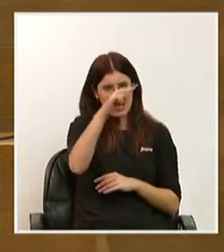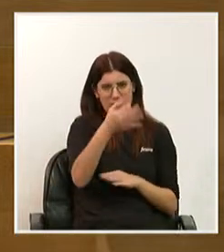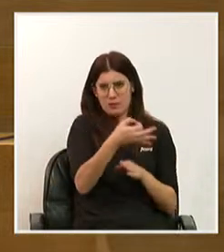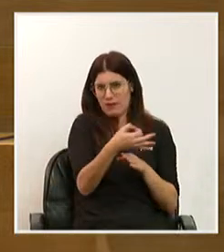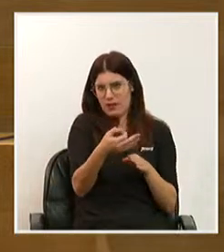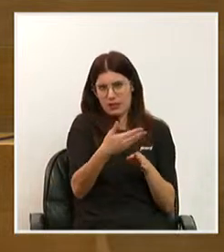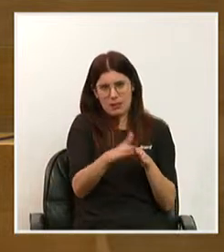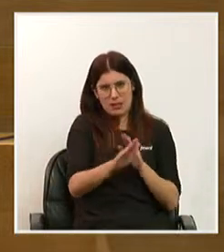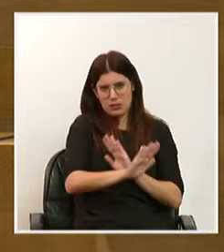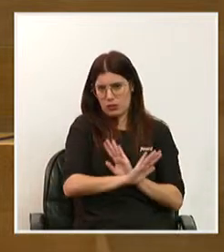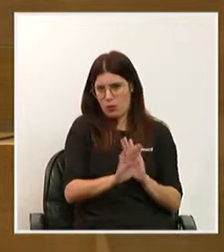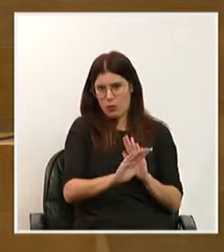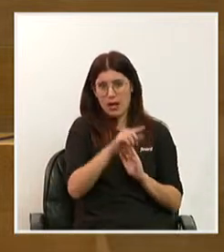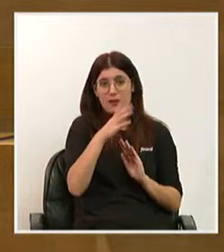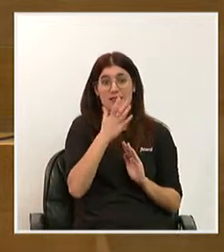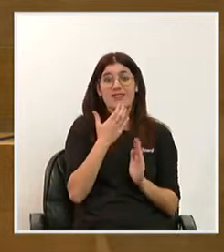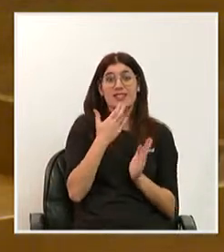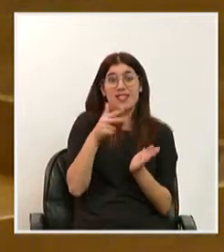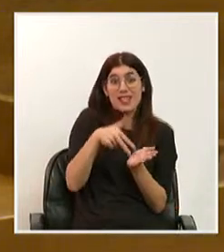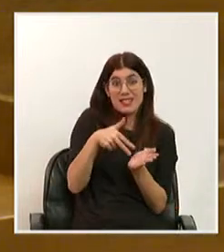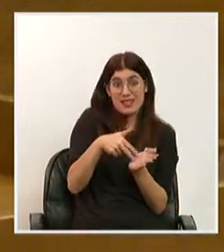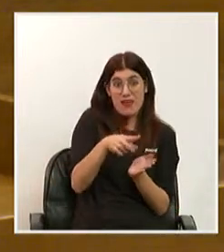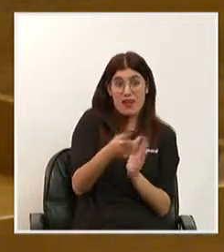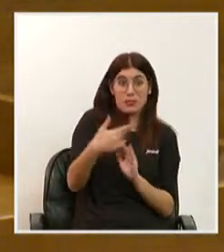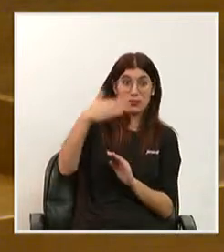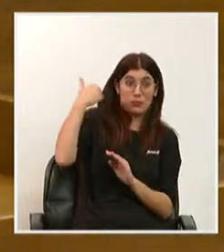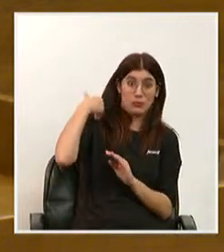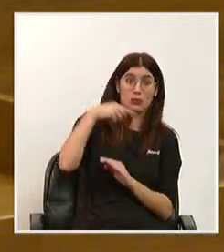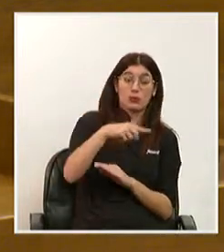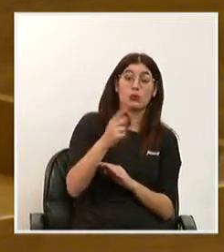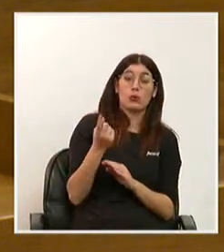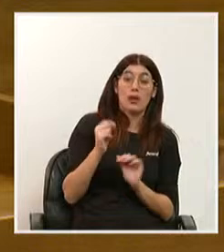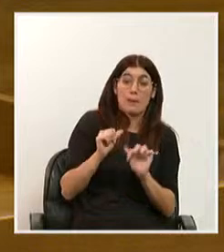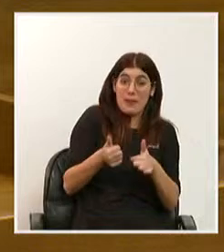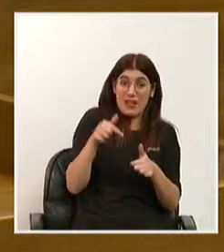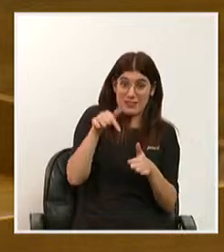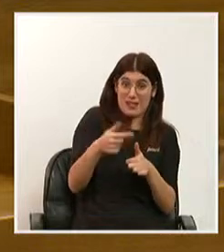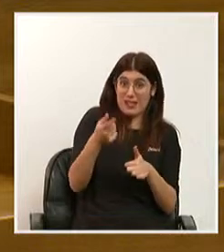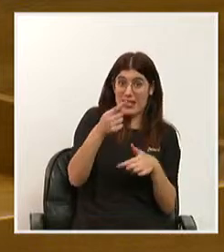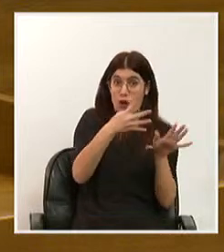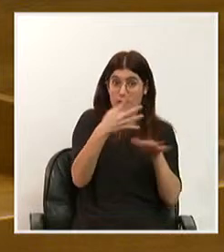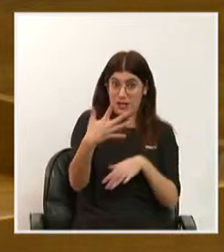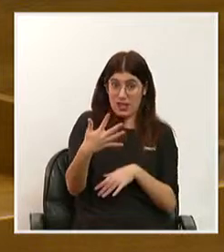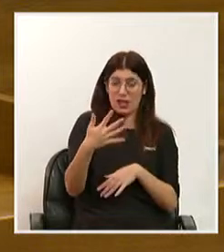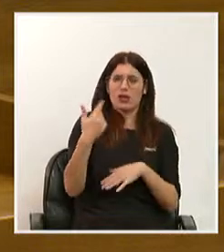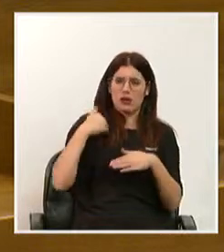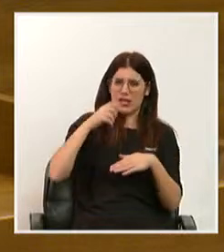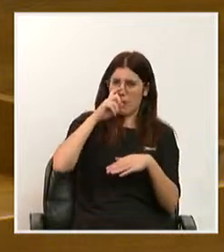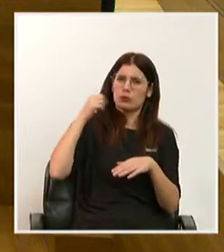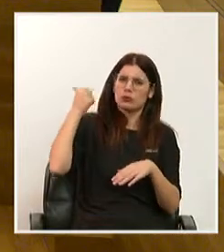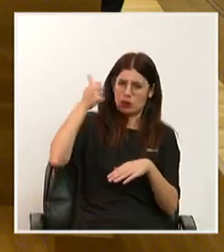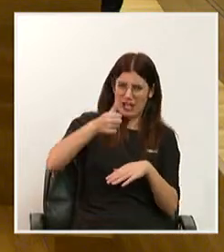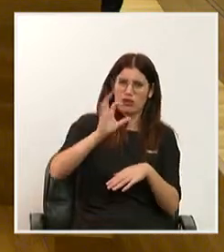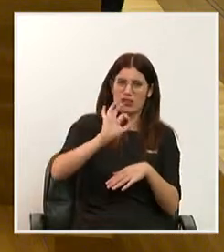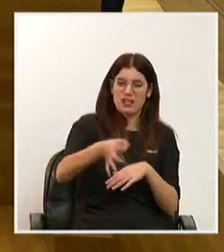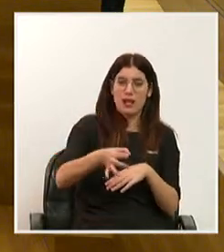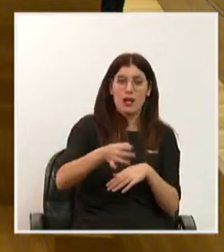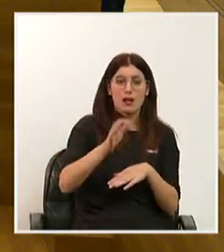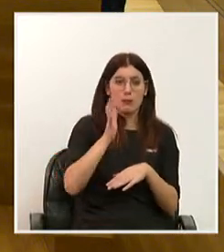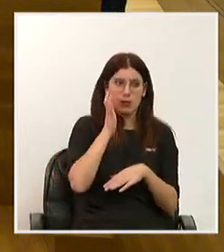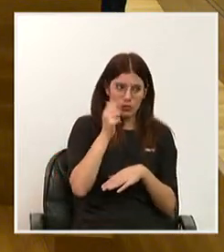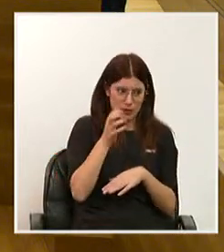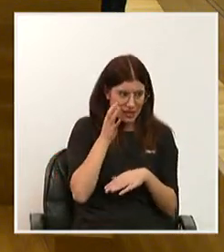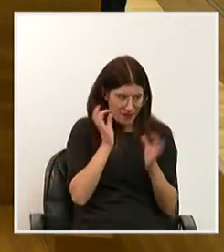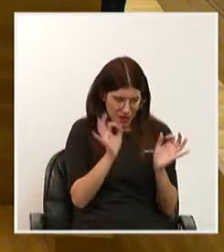barina que estab va entr y han pas Cos de Ver